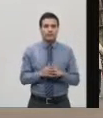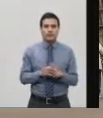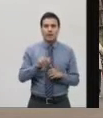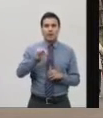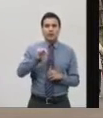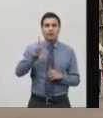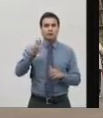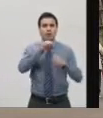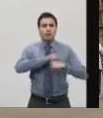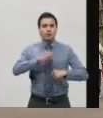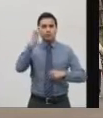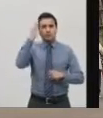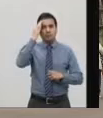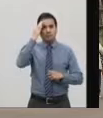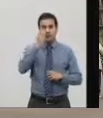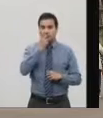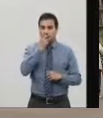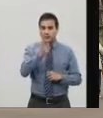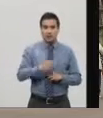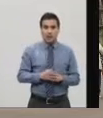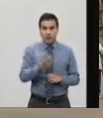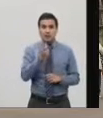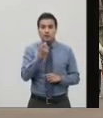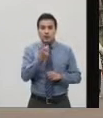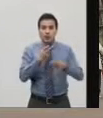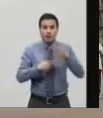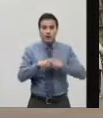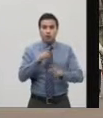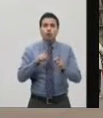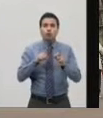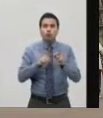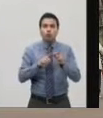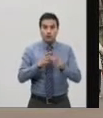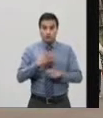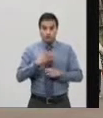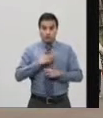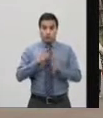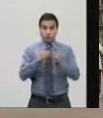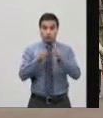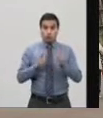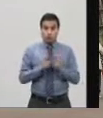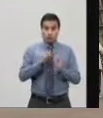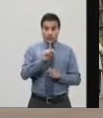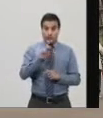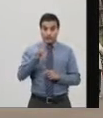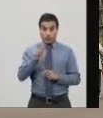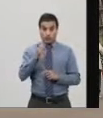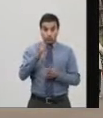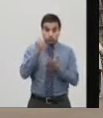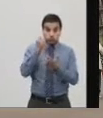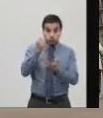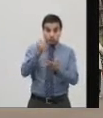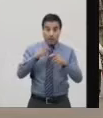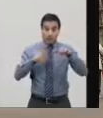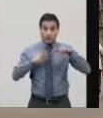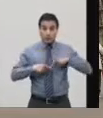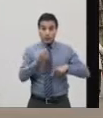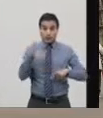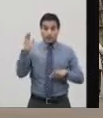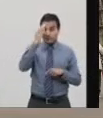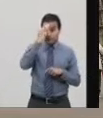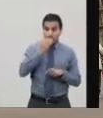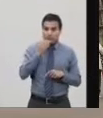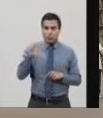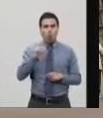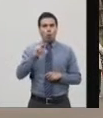Partido Verde decir que el dinero no salió de las arcas de esta organización, situación que hace todavía más